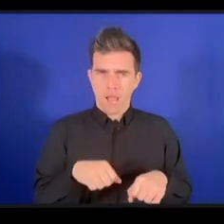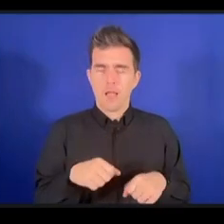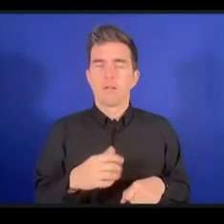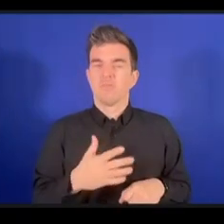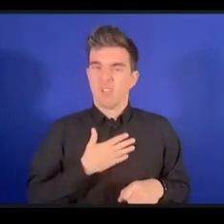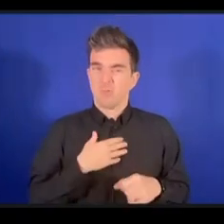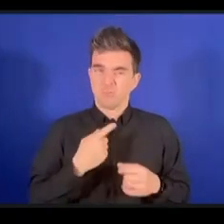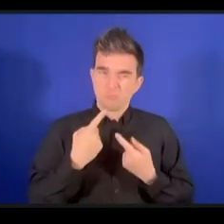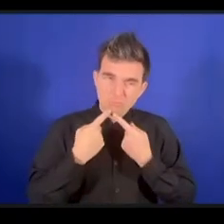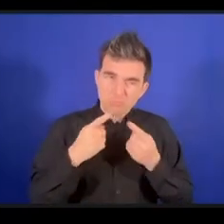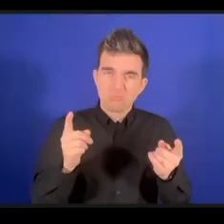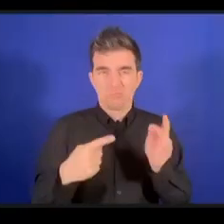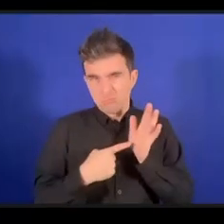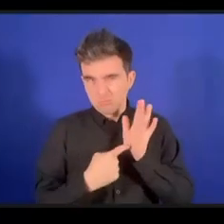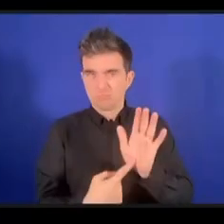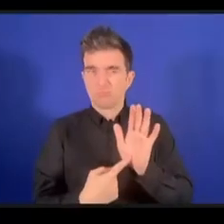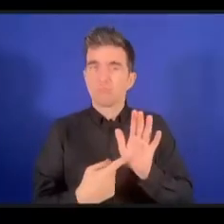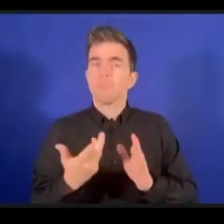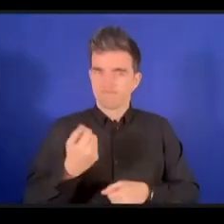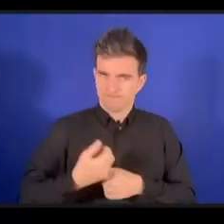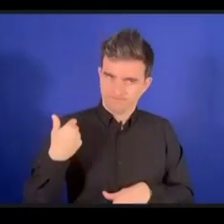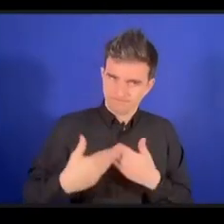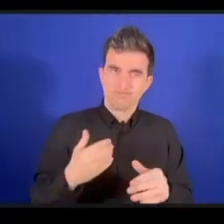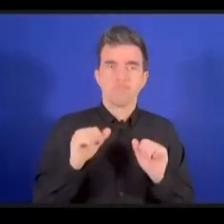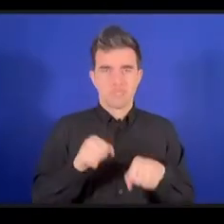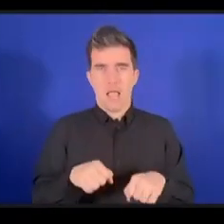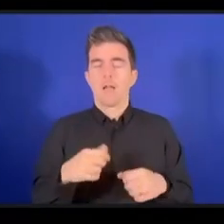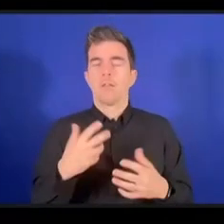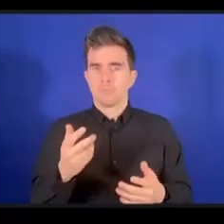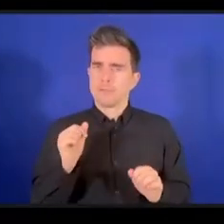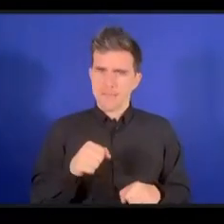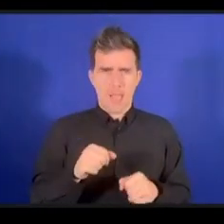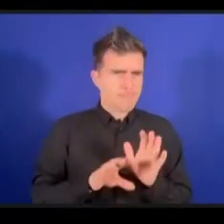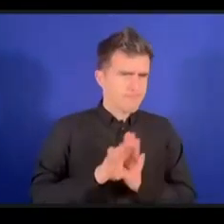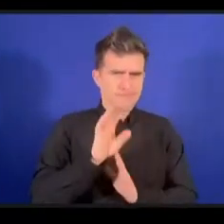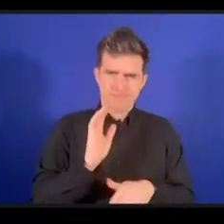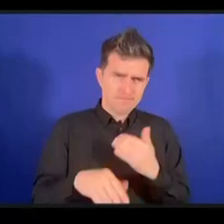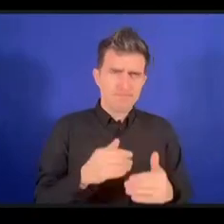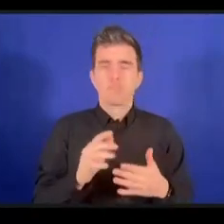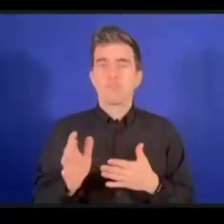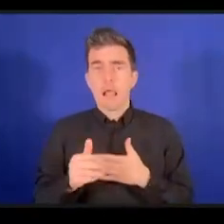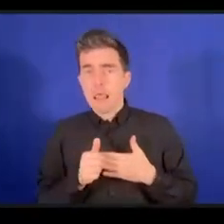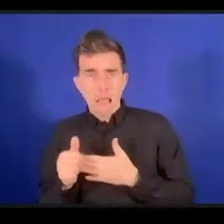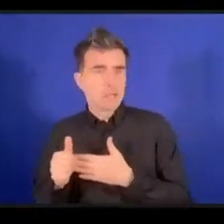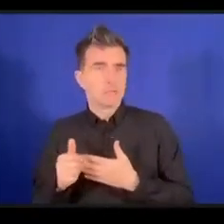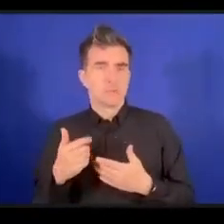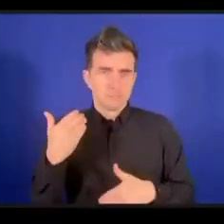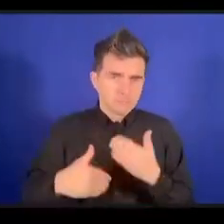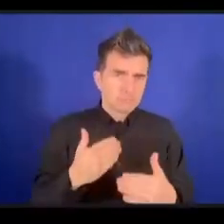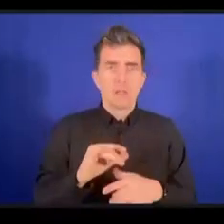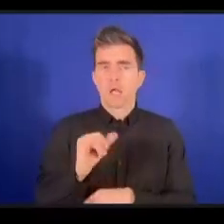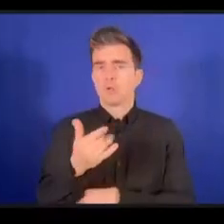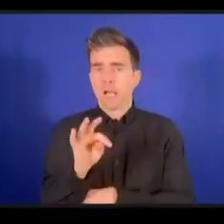coaliciones digitales que son Realmente las que también impulsan en el trabajo del